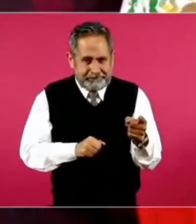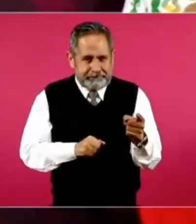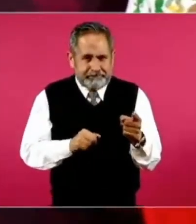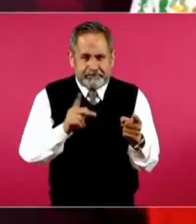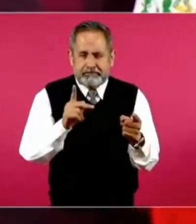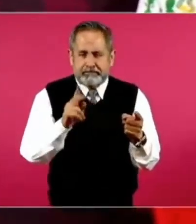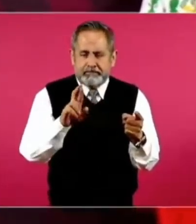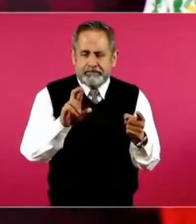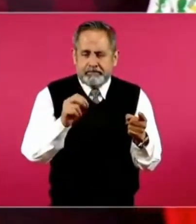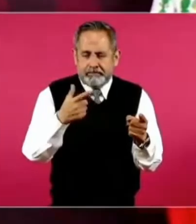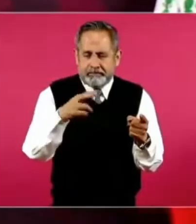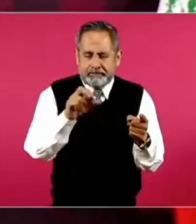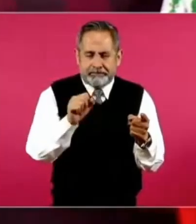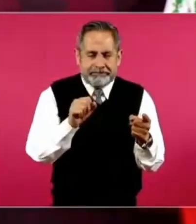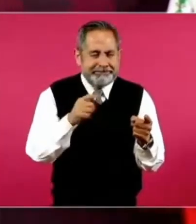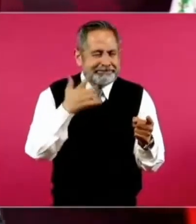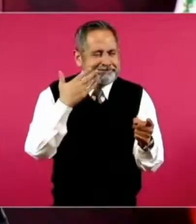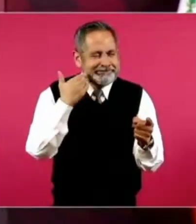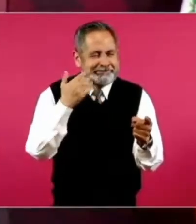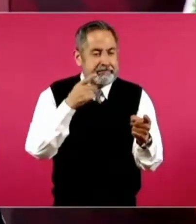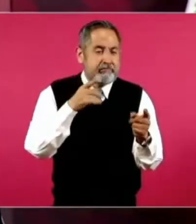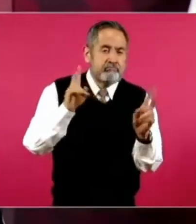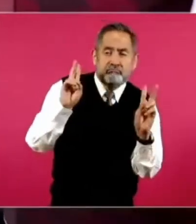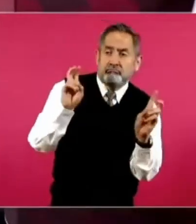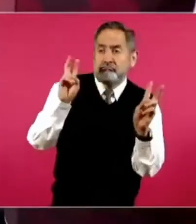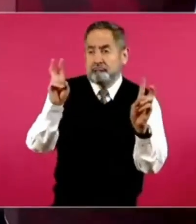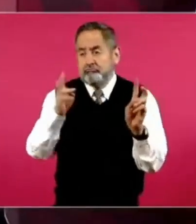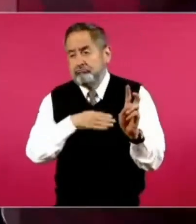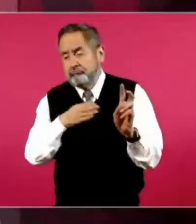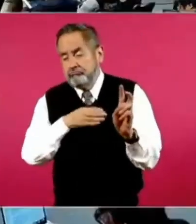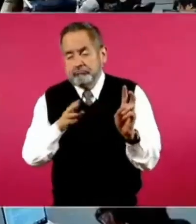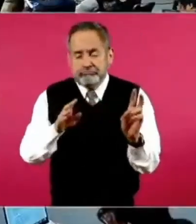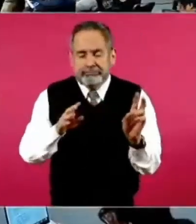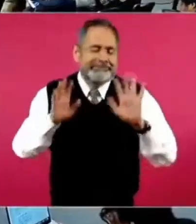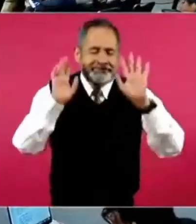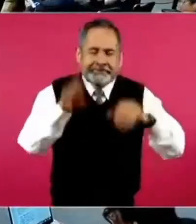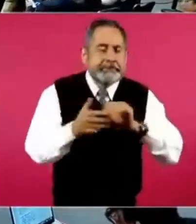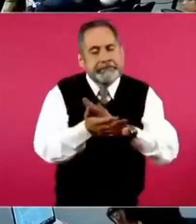progres, buena ondita. Bueno, vámonos a desayunar. Dios.